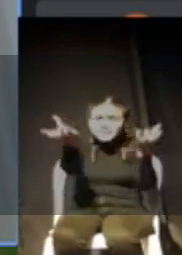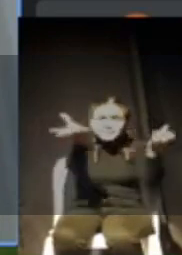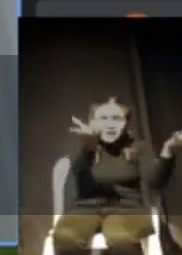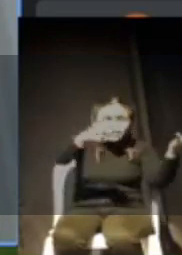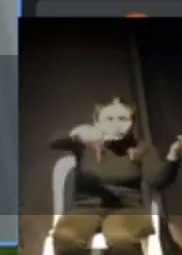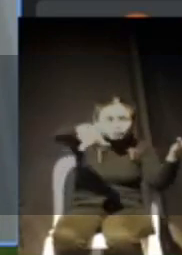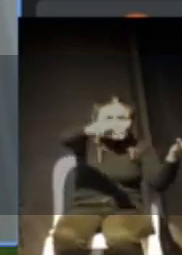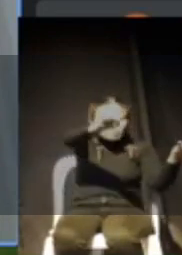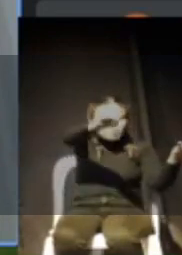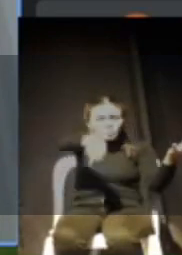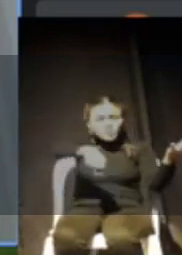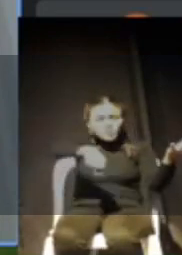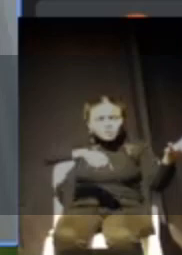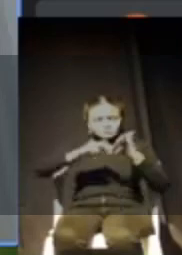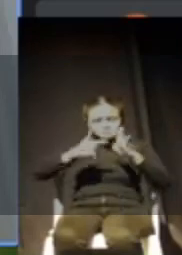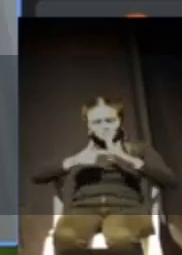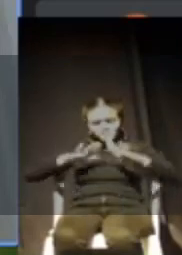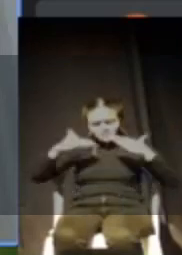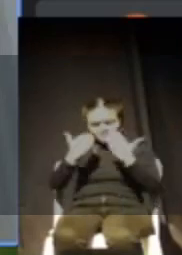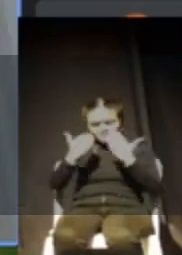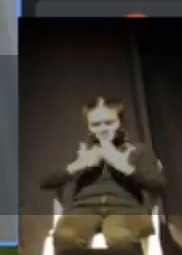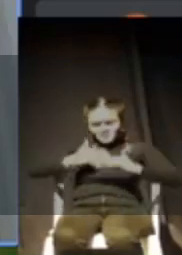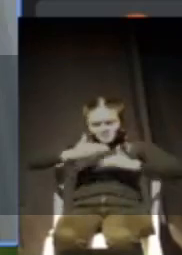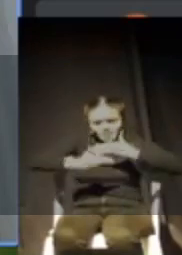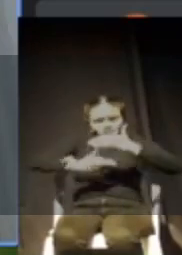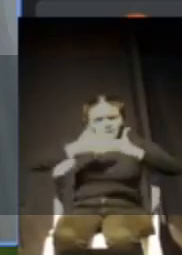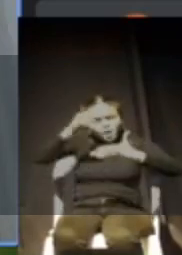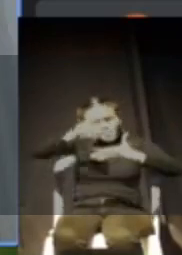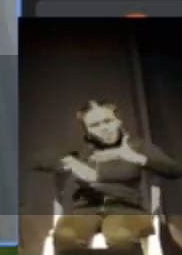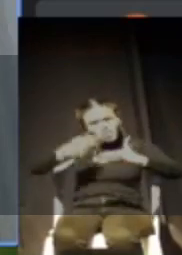distinta, una escuela desracializada, una escuela